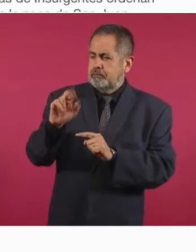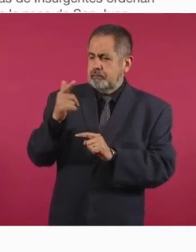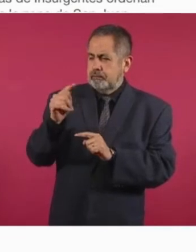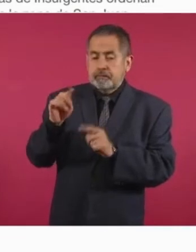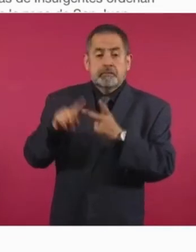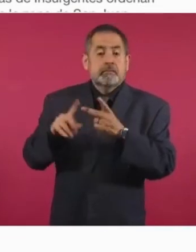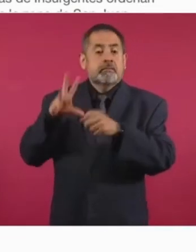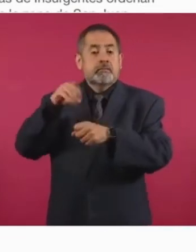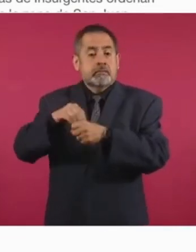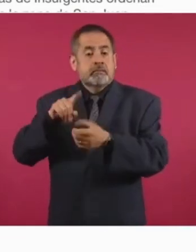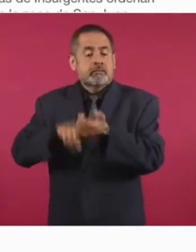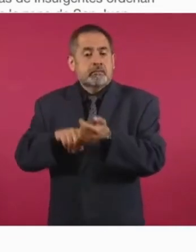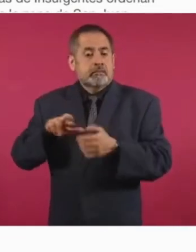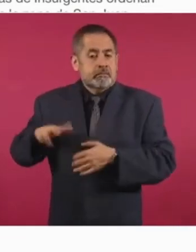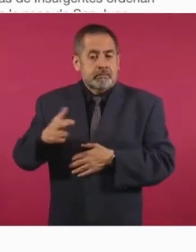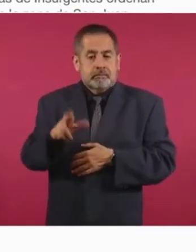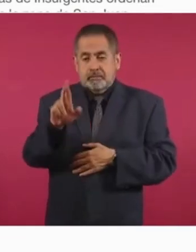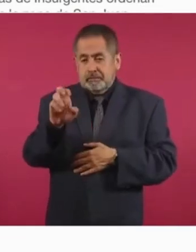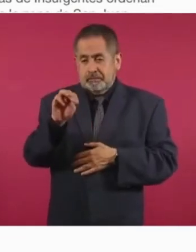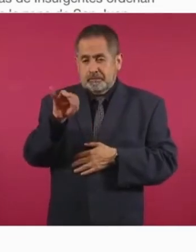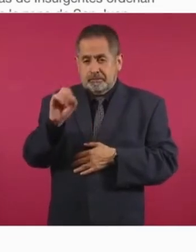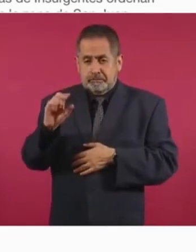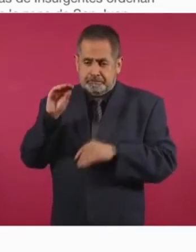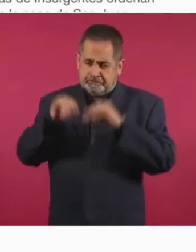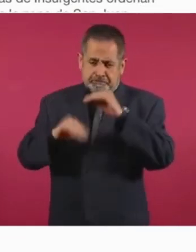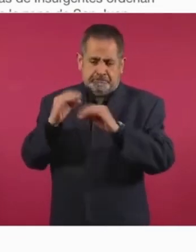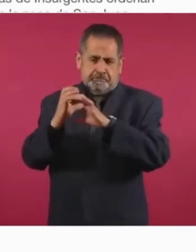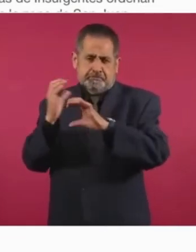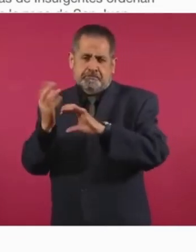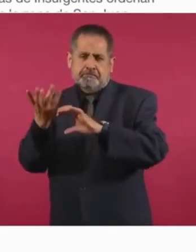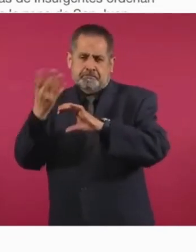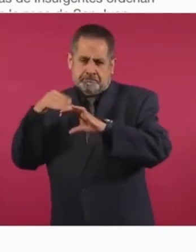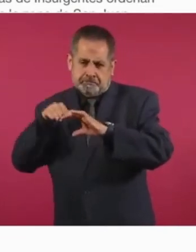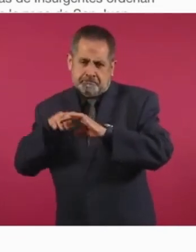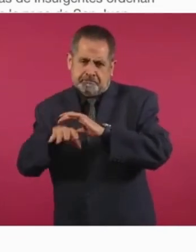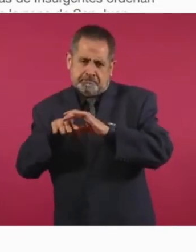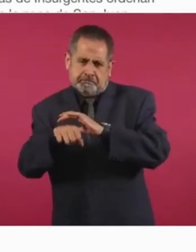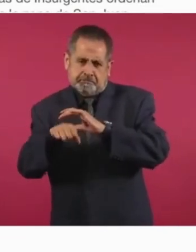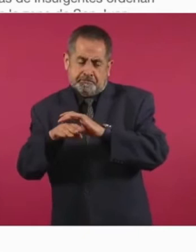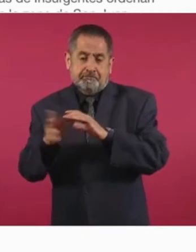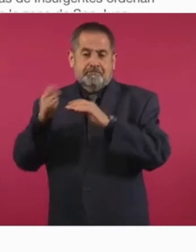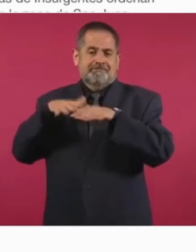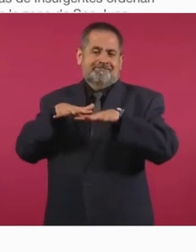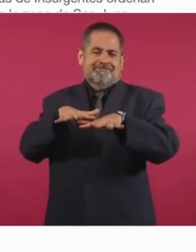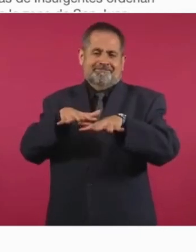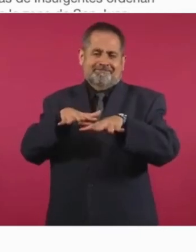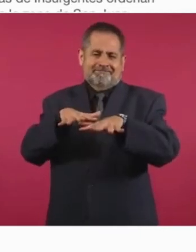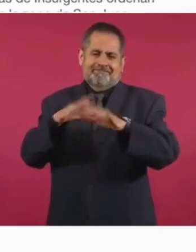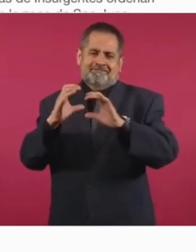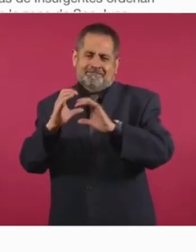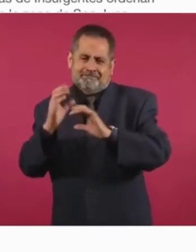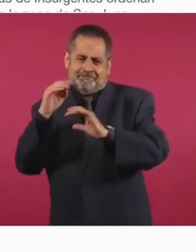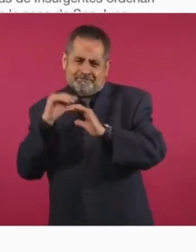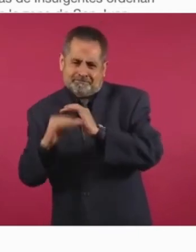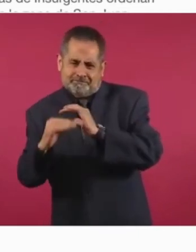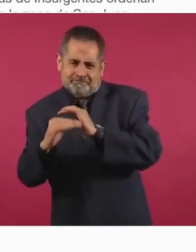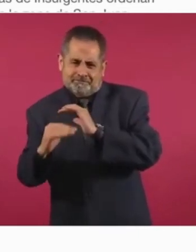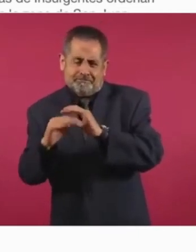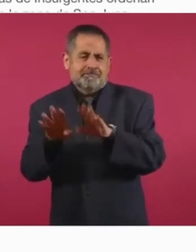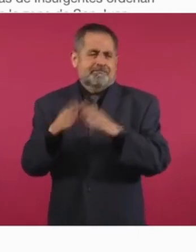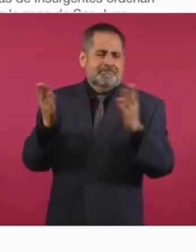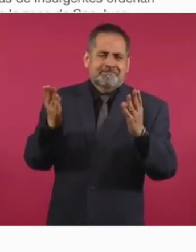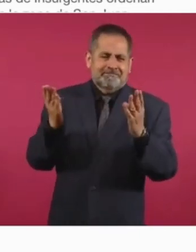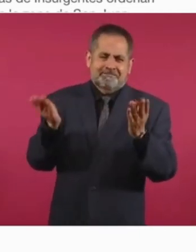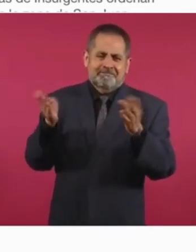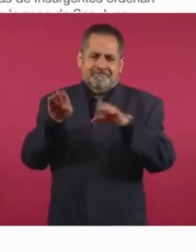Remedios para también mejorar toda esa zona pues que tenía el río de los Remedios de manera abierta y